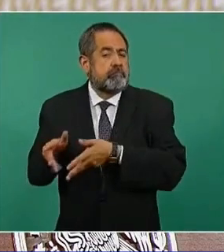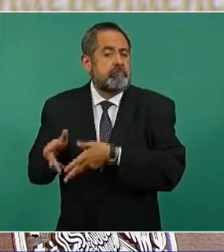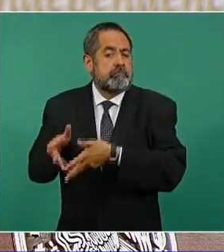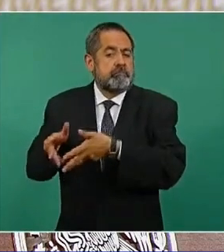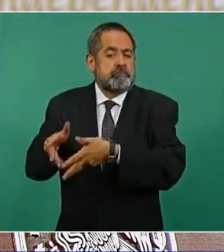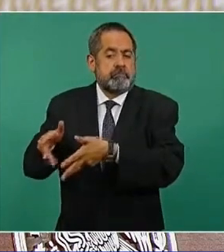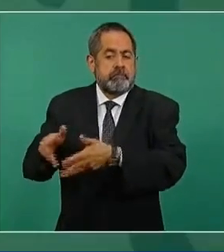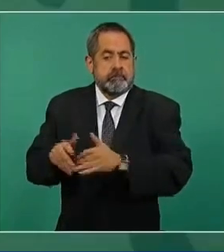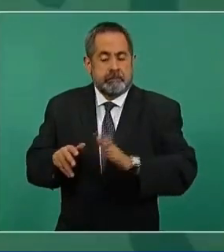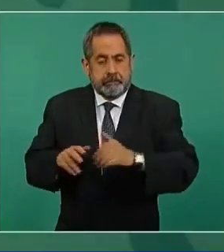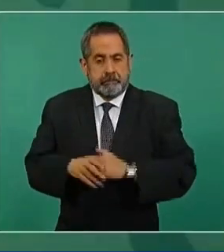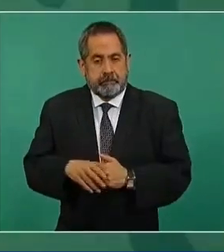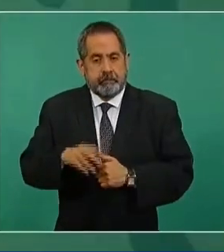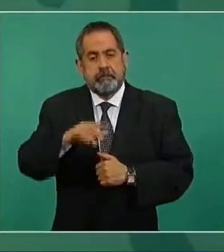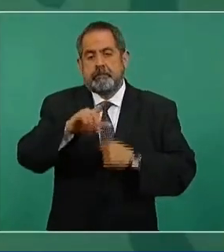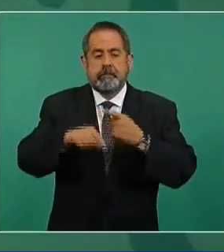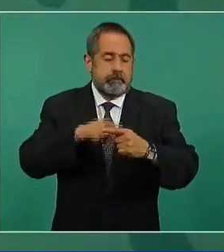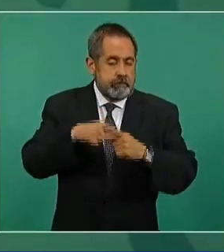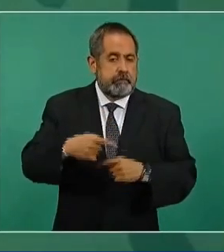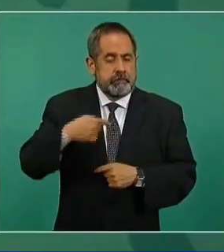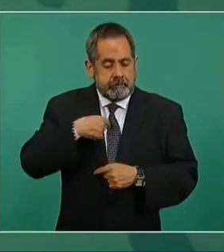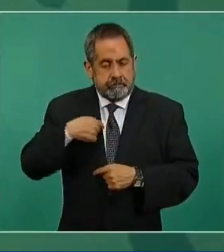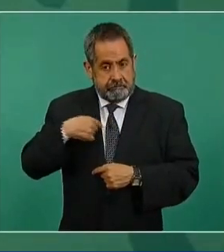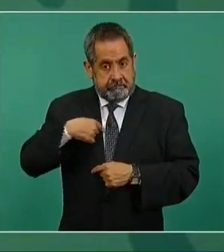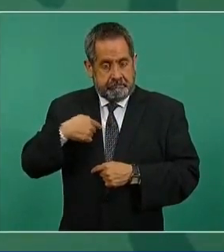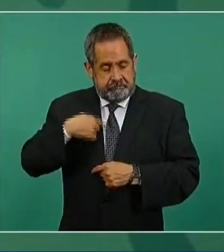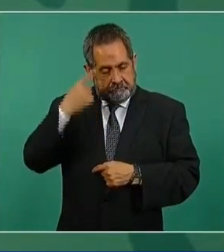Entonces, cuando yo me entero,